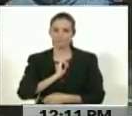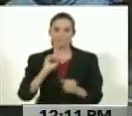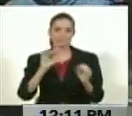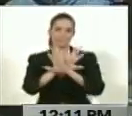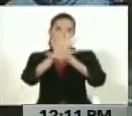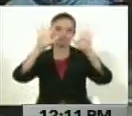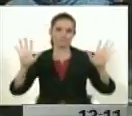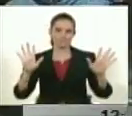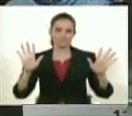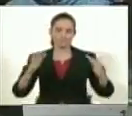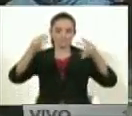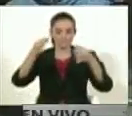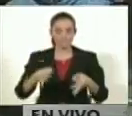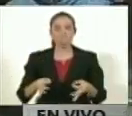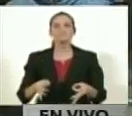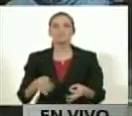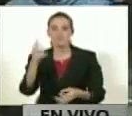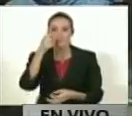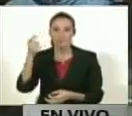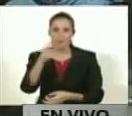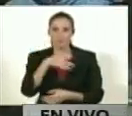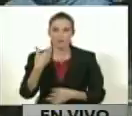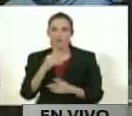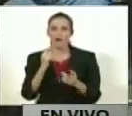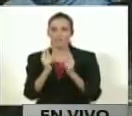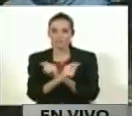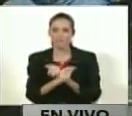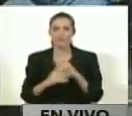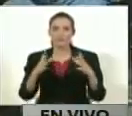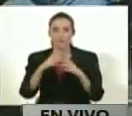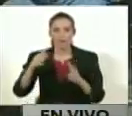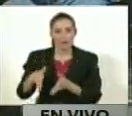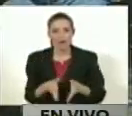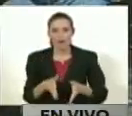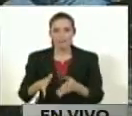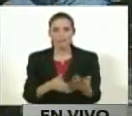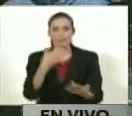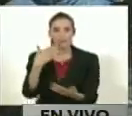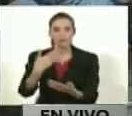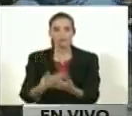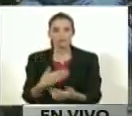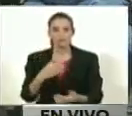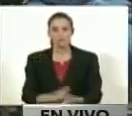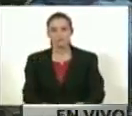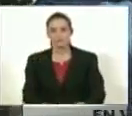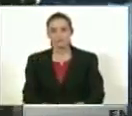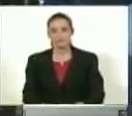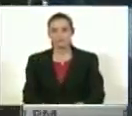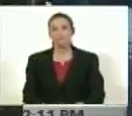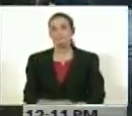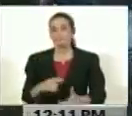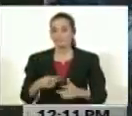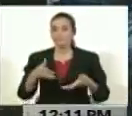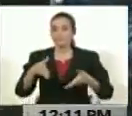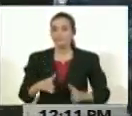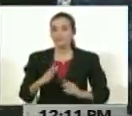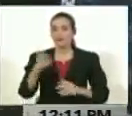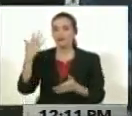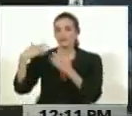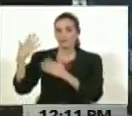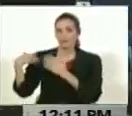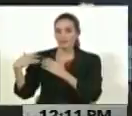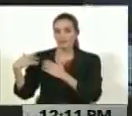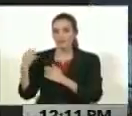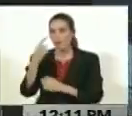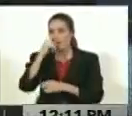clara, firme, es un pueblo que puede transitar todos los caminos que se plantee. Por eso fue que nació hace